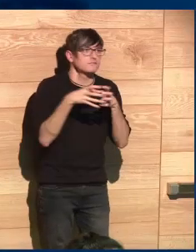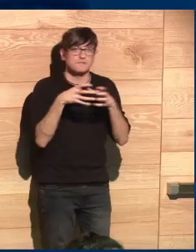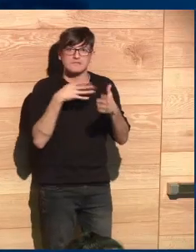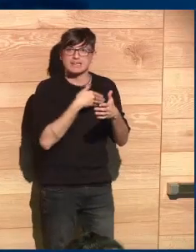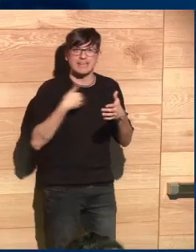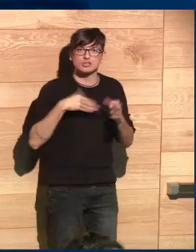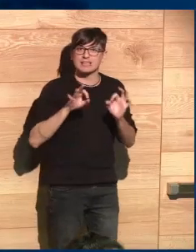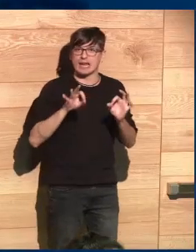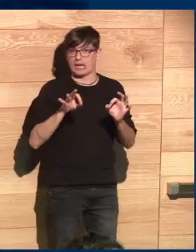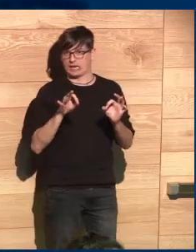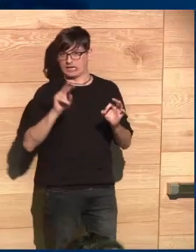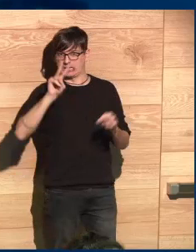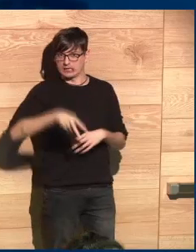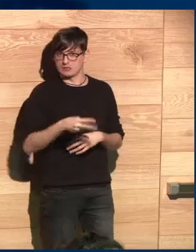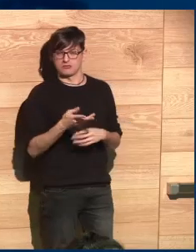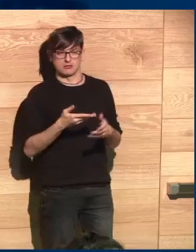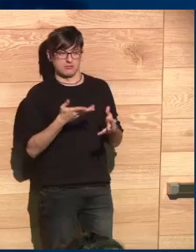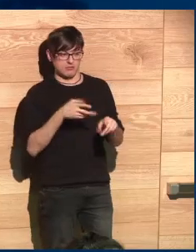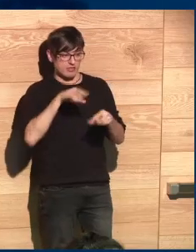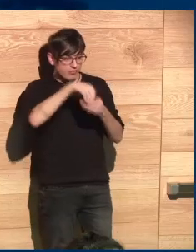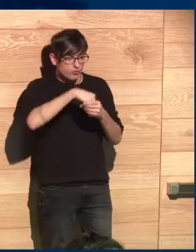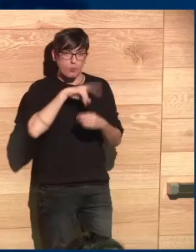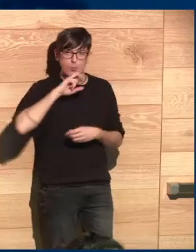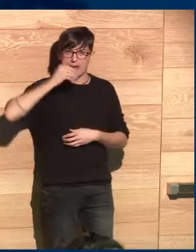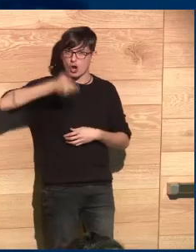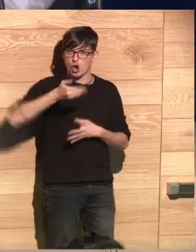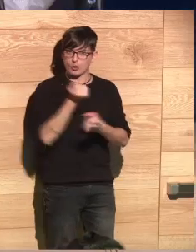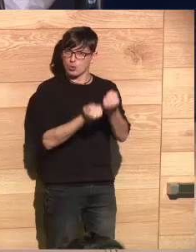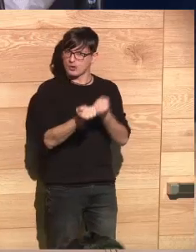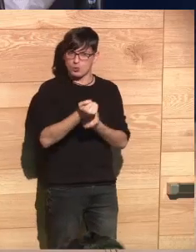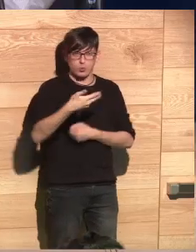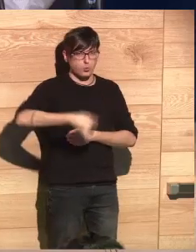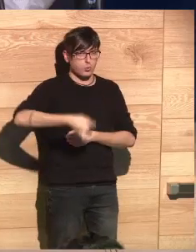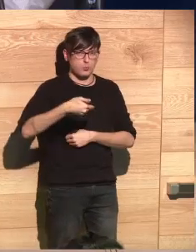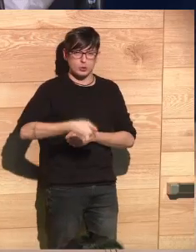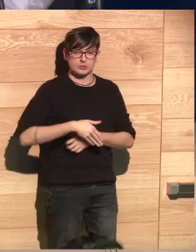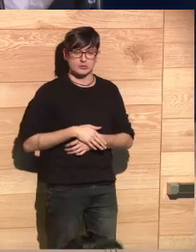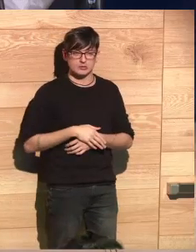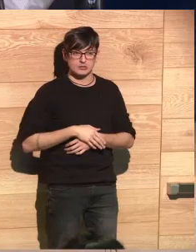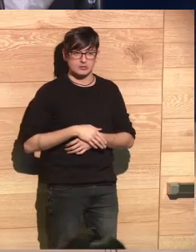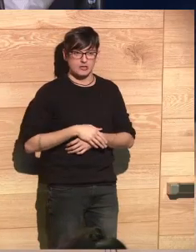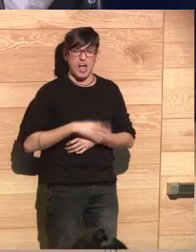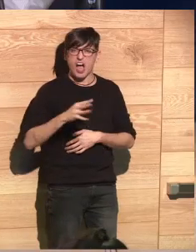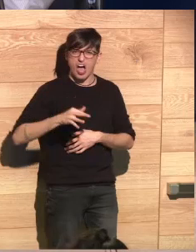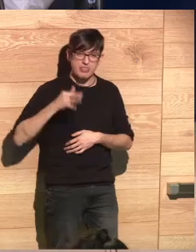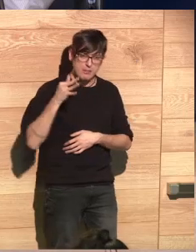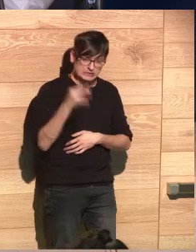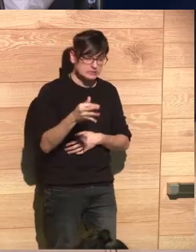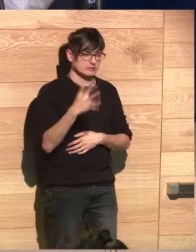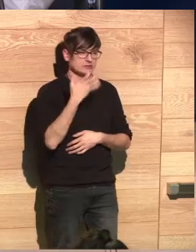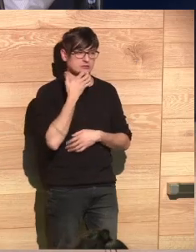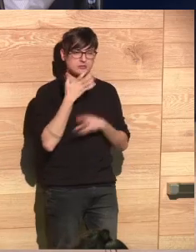valor económico enorme. Enorme. Sí. Y aparte, cuando estás en un juego, si el juego realmente